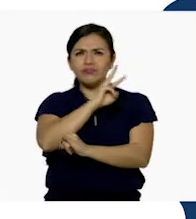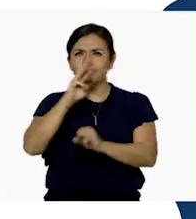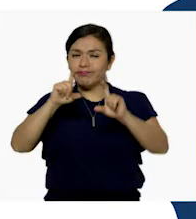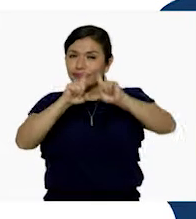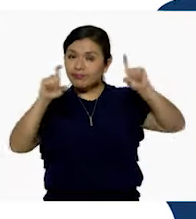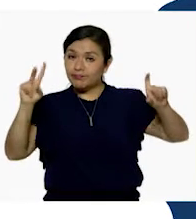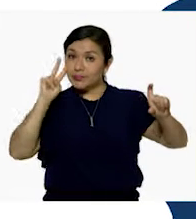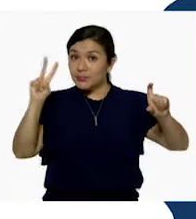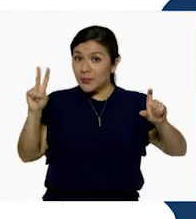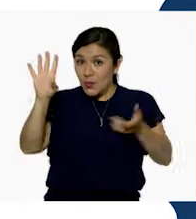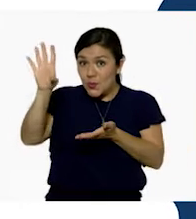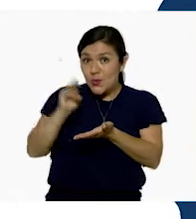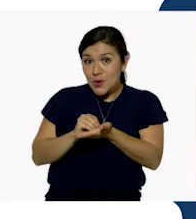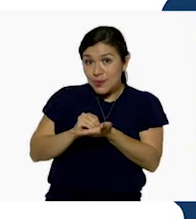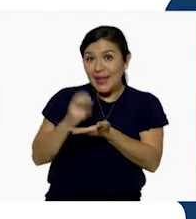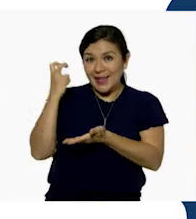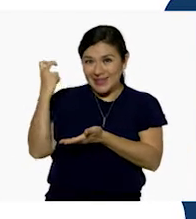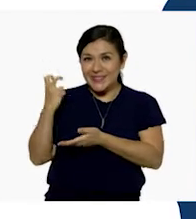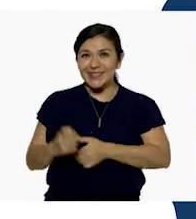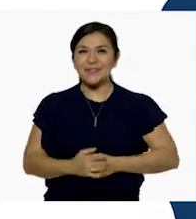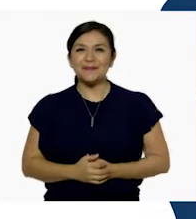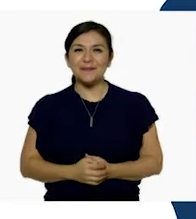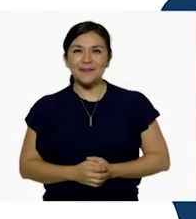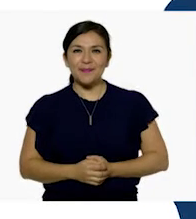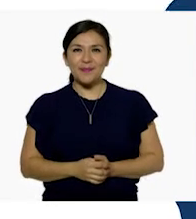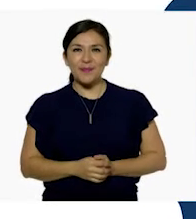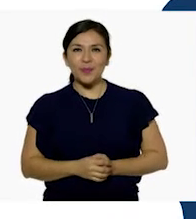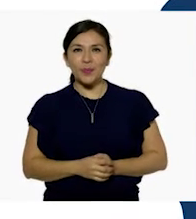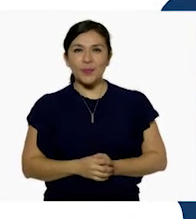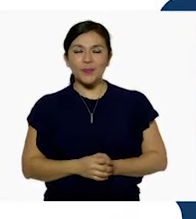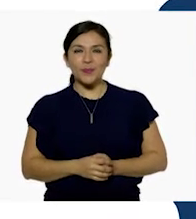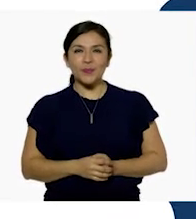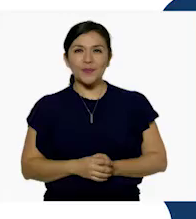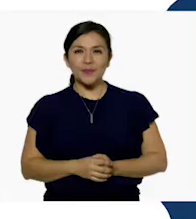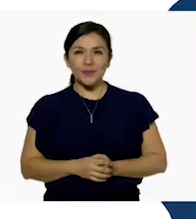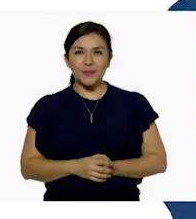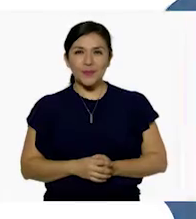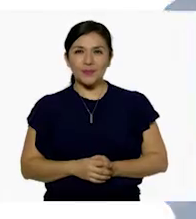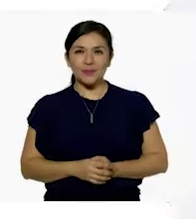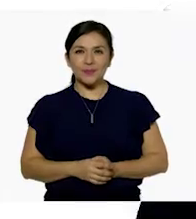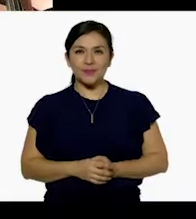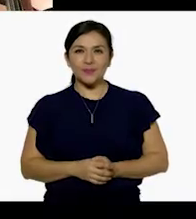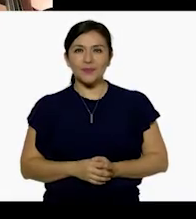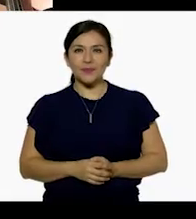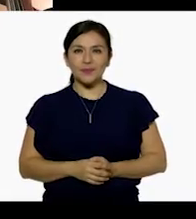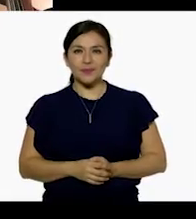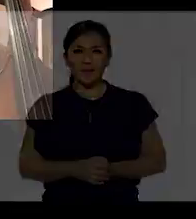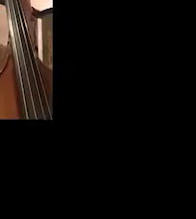siguiente liga: aprendeencasa.cep.gov.mx.